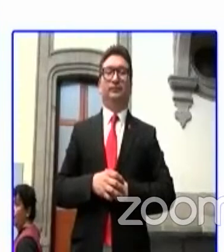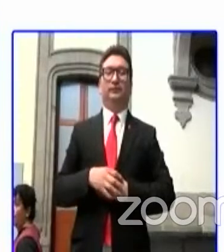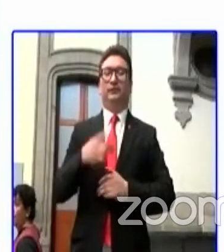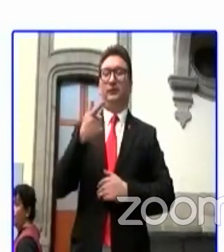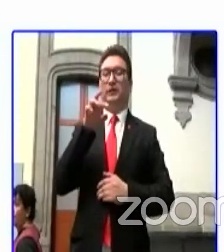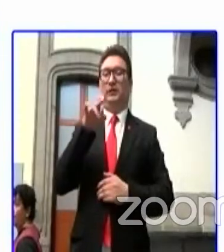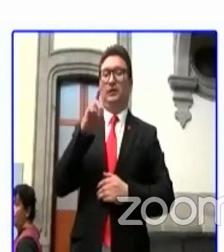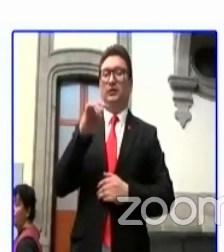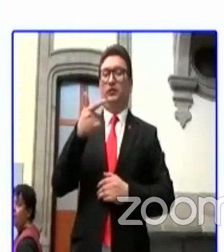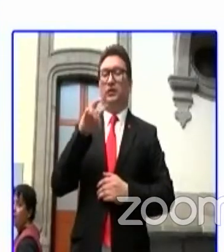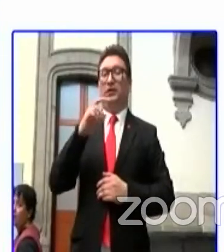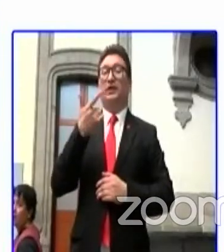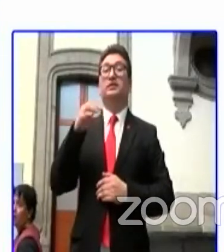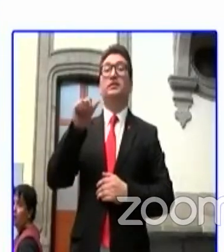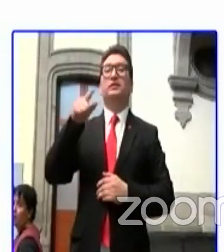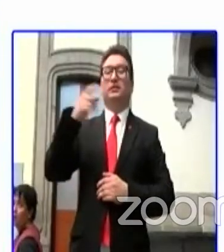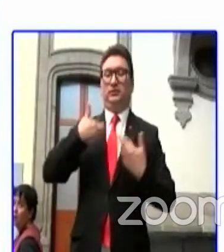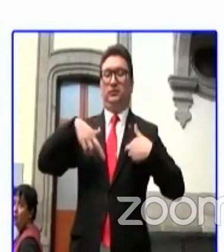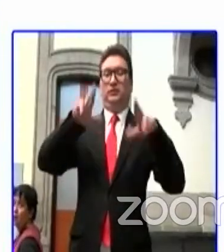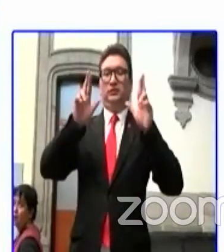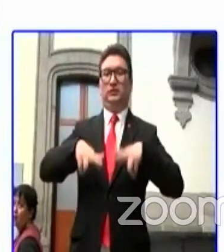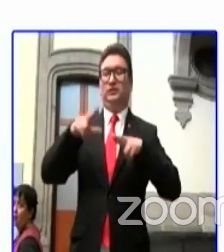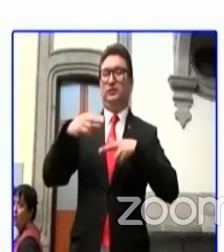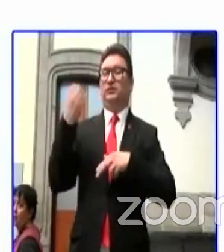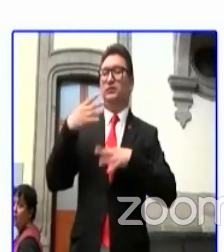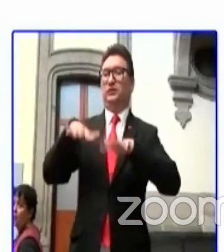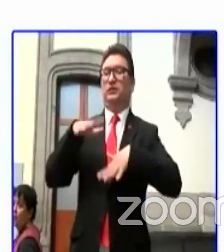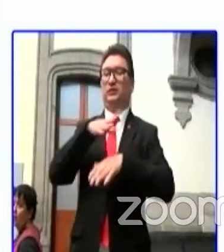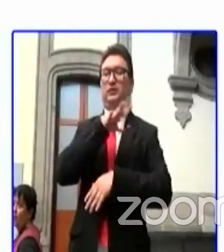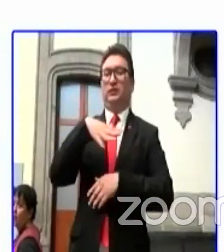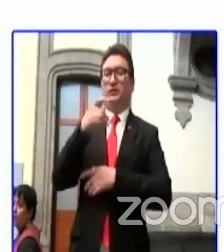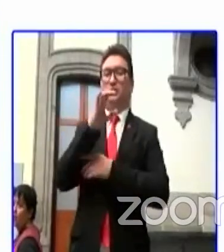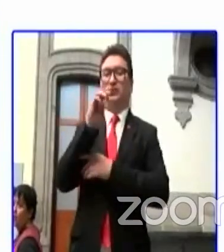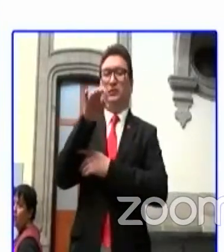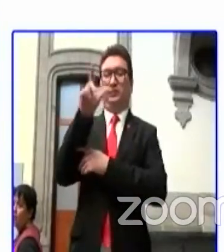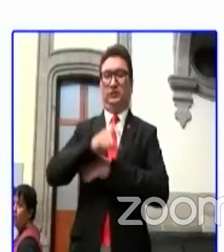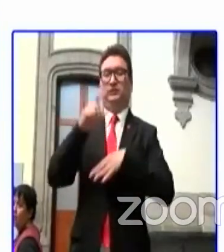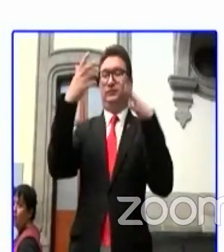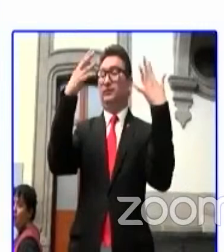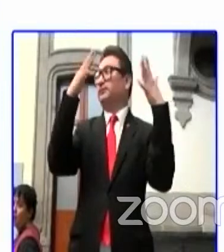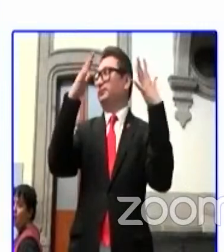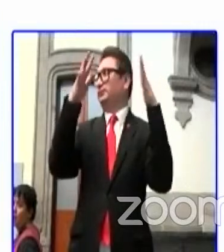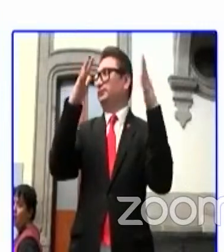Gerardo Gaya, representante de la Asamblea General de COAMEX.